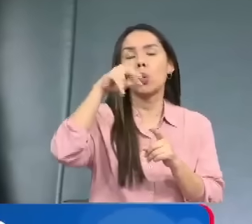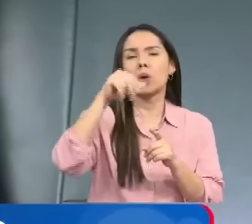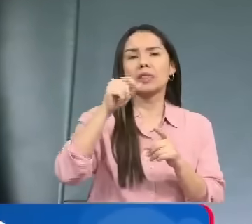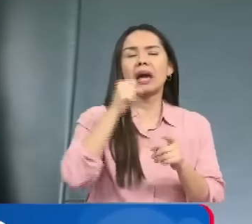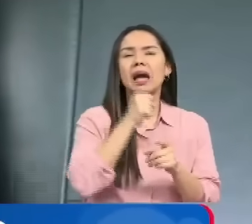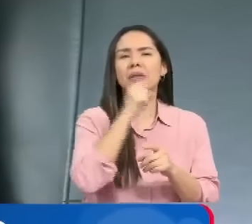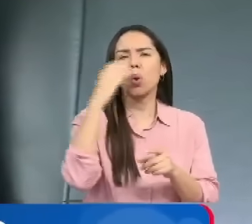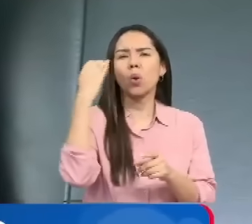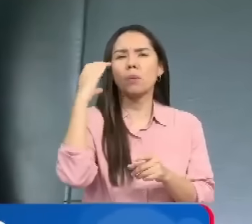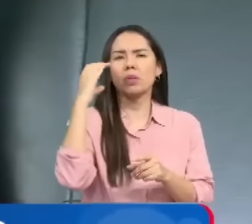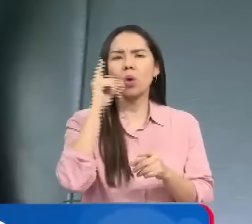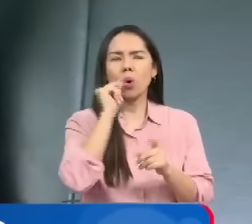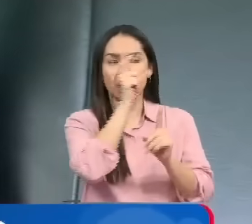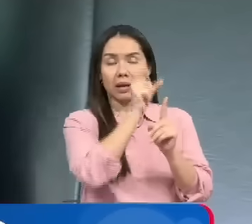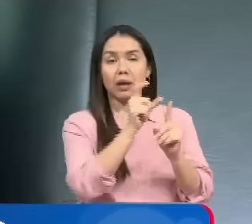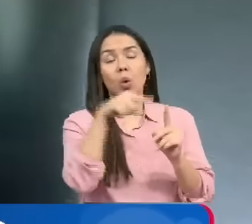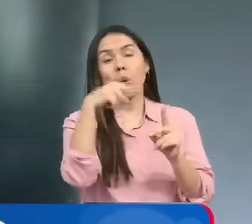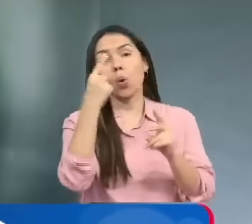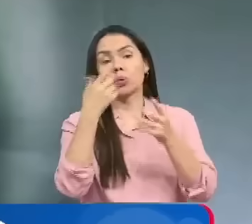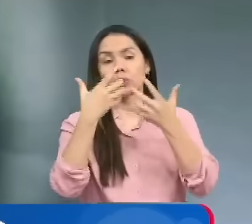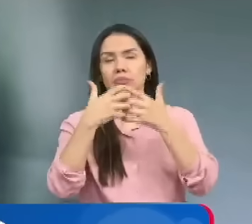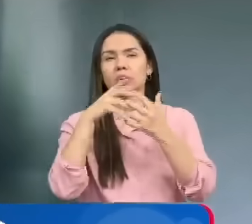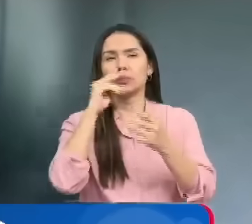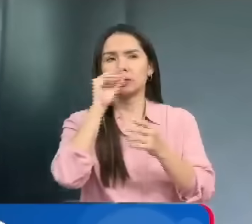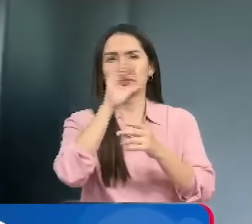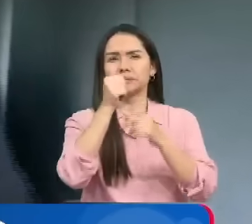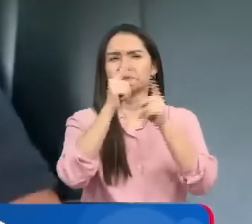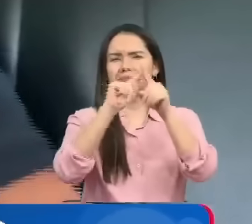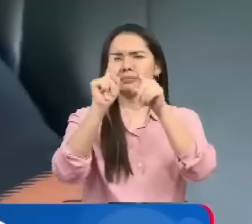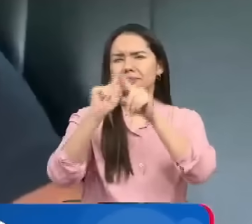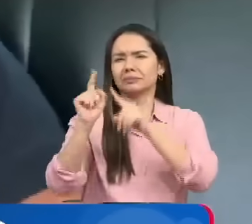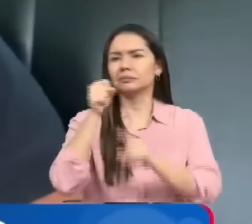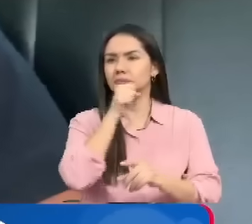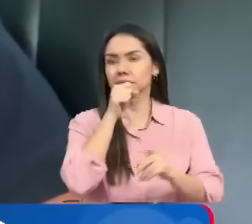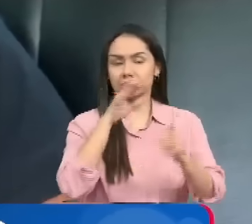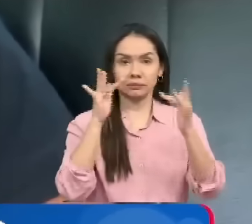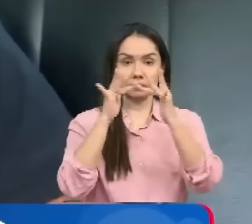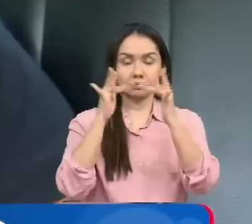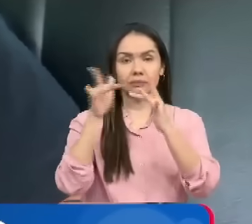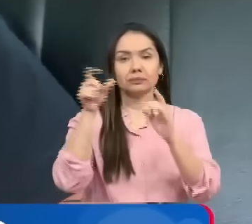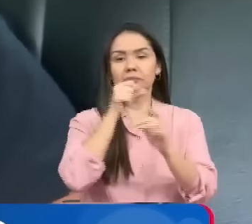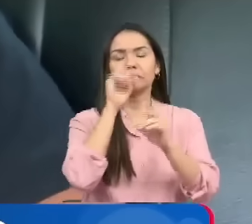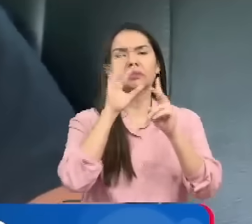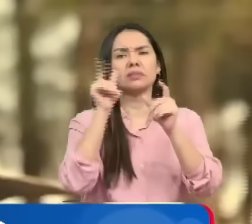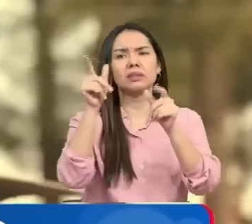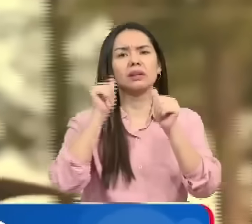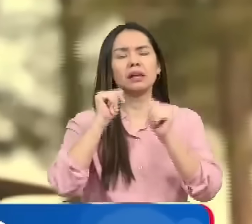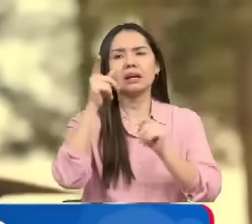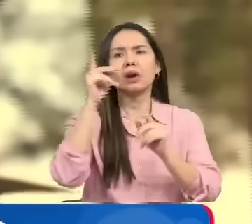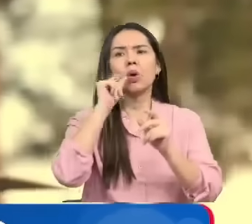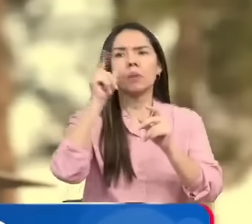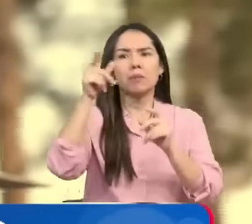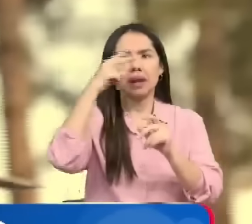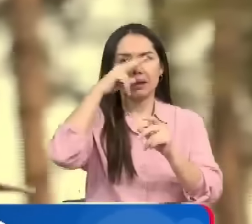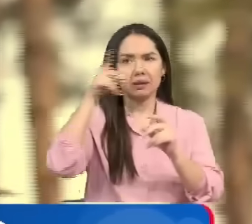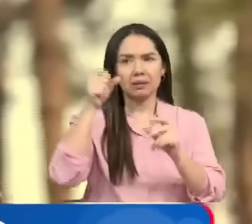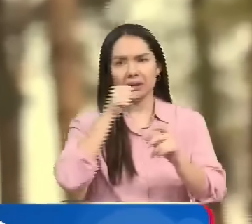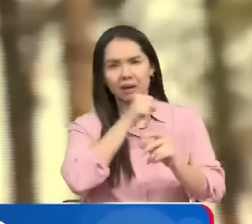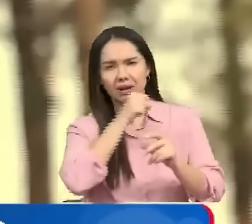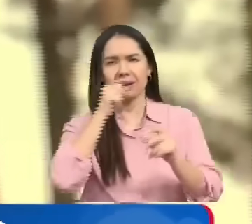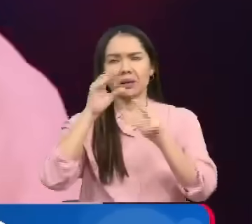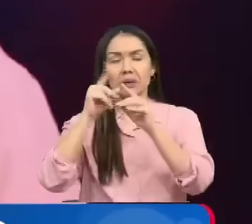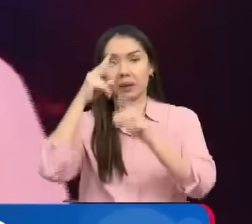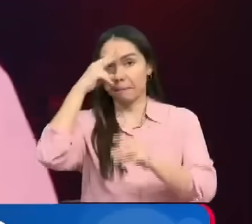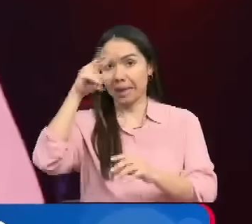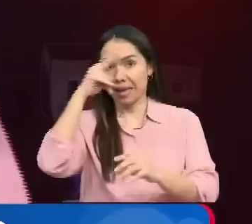cantante colombiano Fate y el productor estadounidense ATL Jacob, y la canción La Diabla, del artista mexicano Xavi, una canción del género